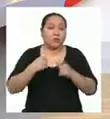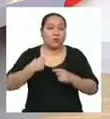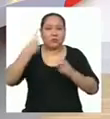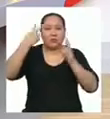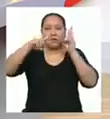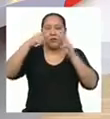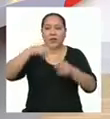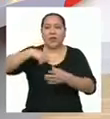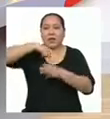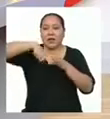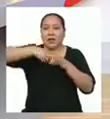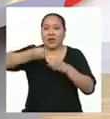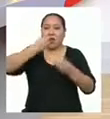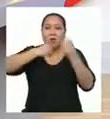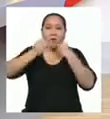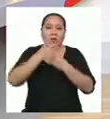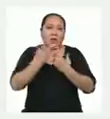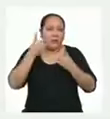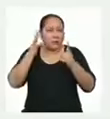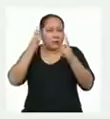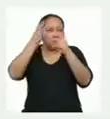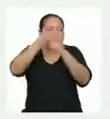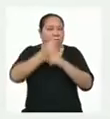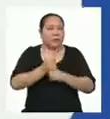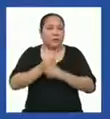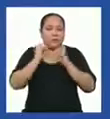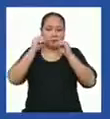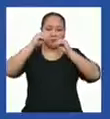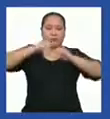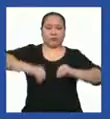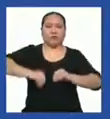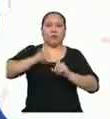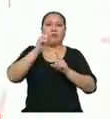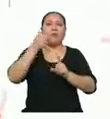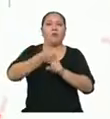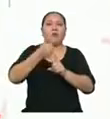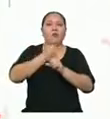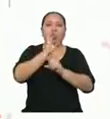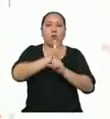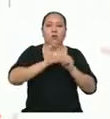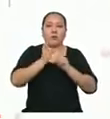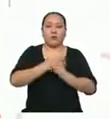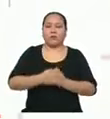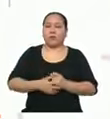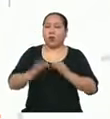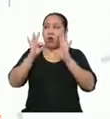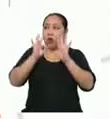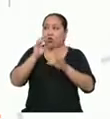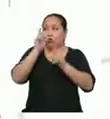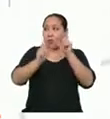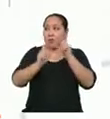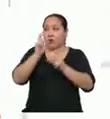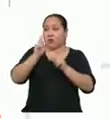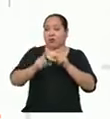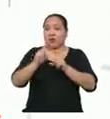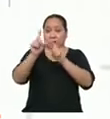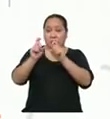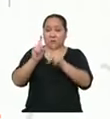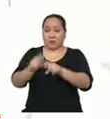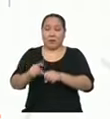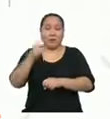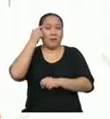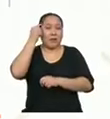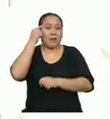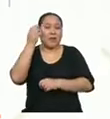cocina tradicional aspira a ser patrimonio cultural. ¿Y qué más? 8 personas entrevistadas opinan que la